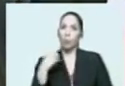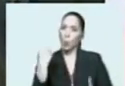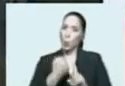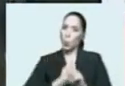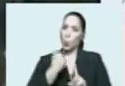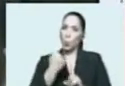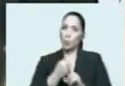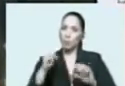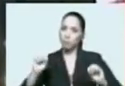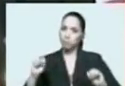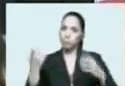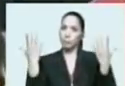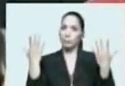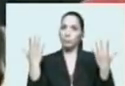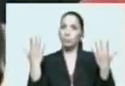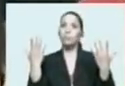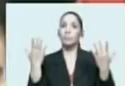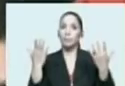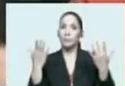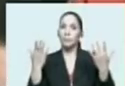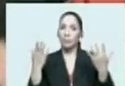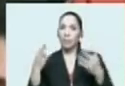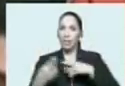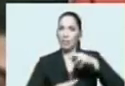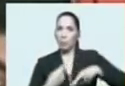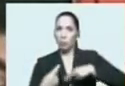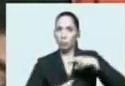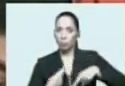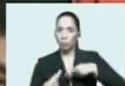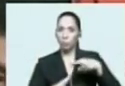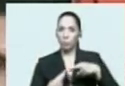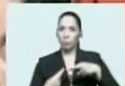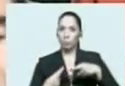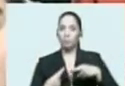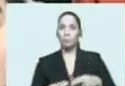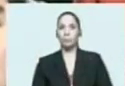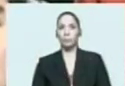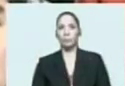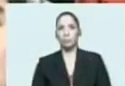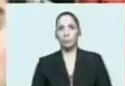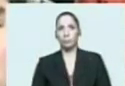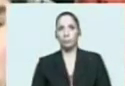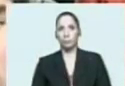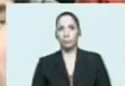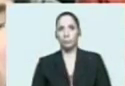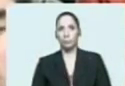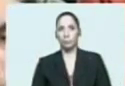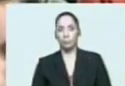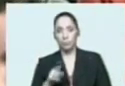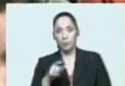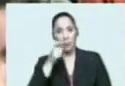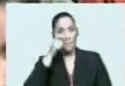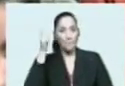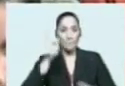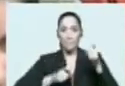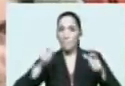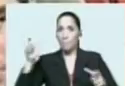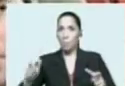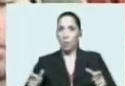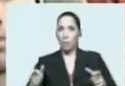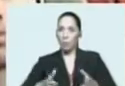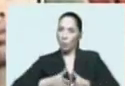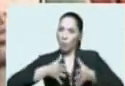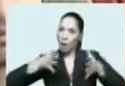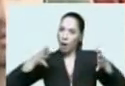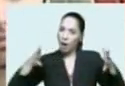las luchas mártires que terminaron en este huracán invencible que este pueblo gigante protagonizando su